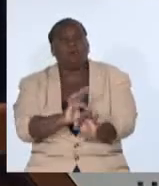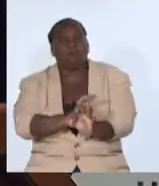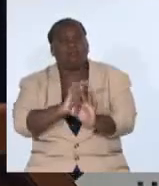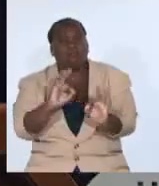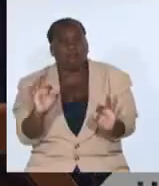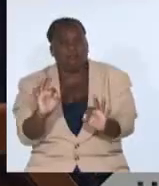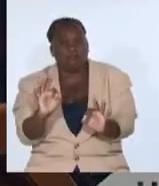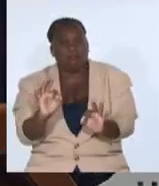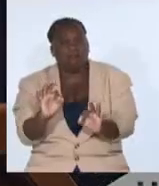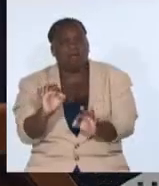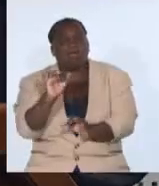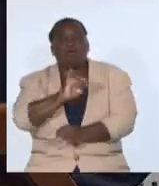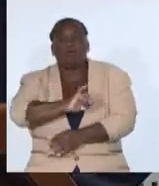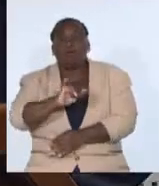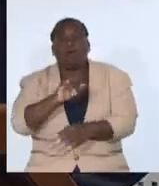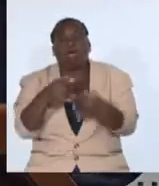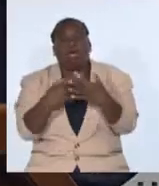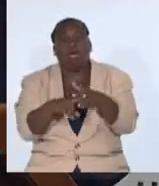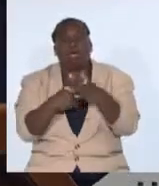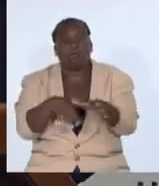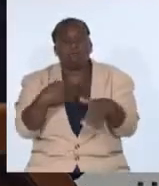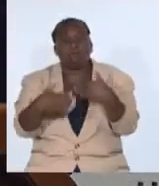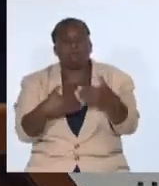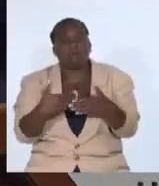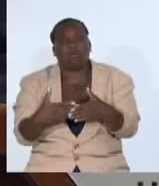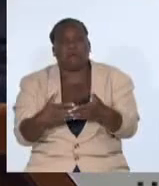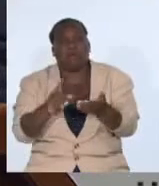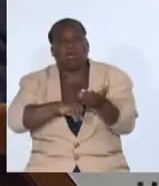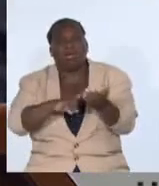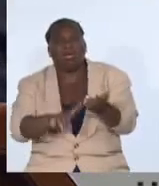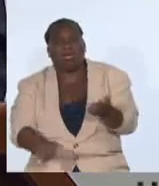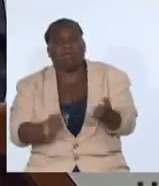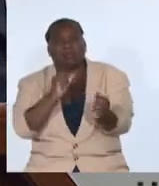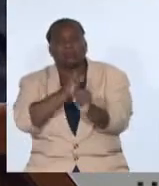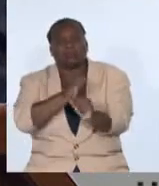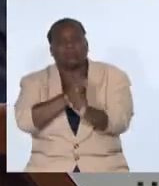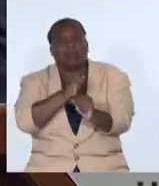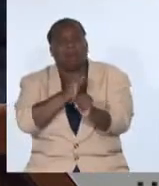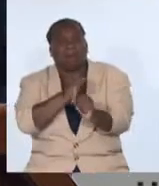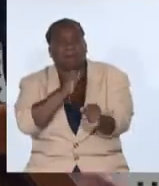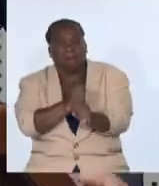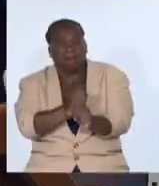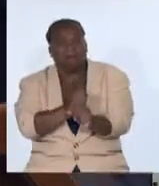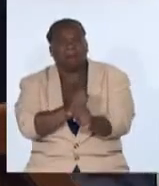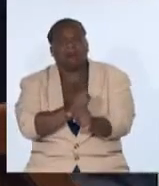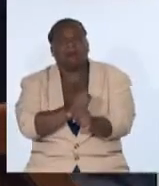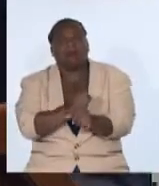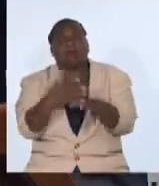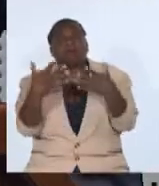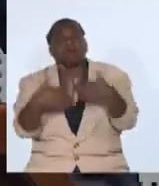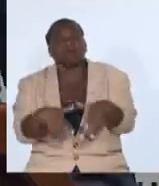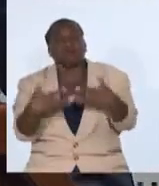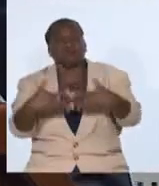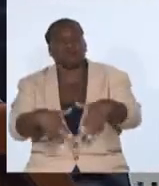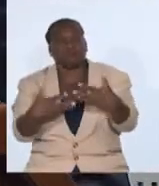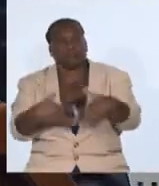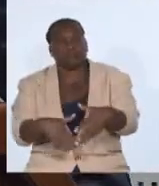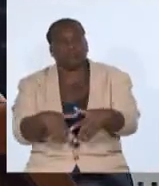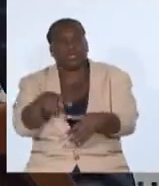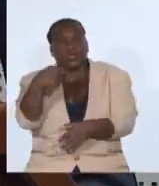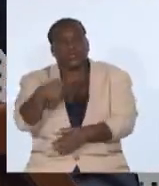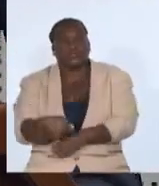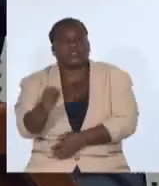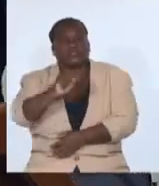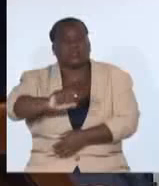la solución a los problemas de la energía el trabajo el crecimiento económico la industrialización y la justicia